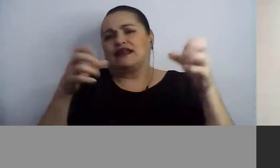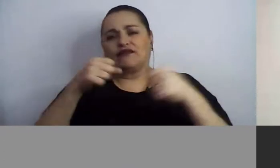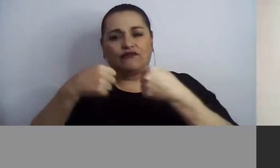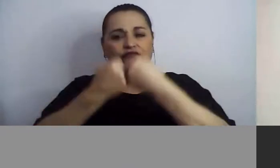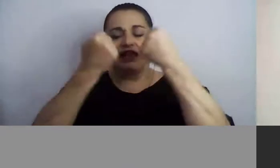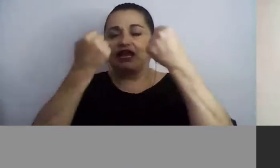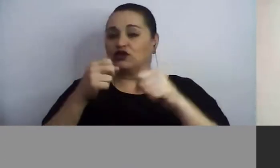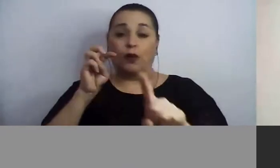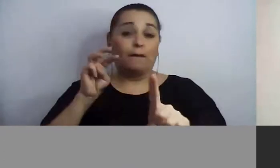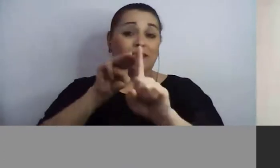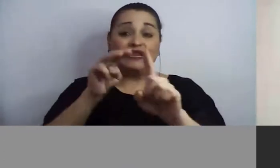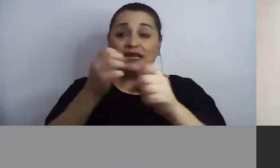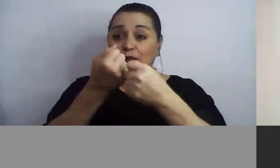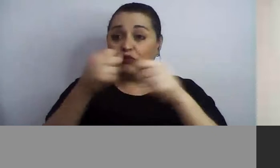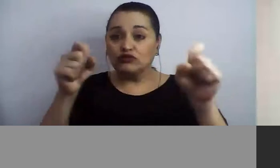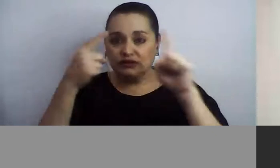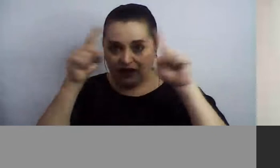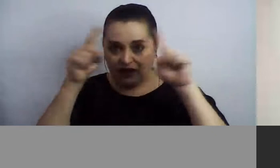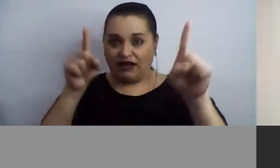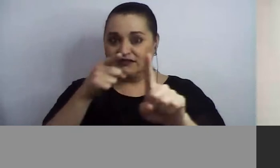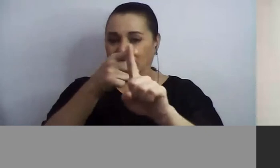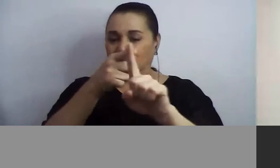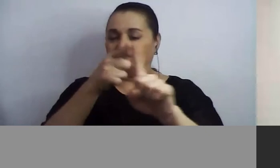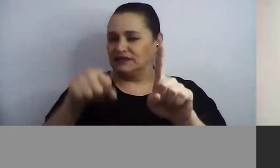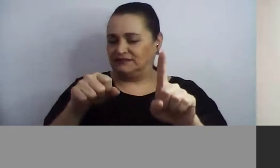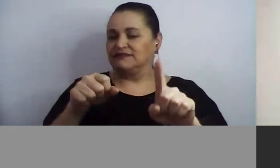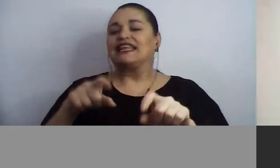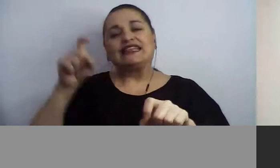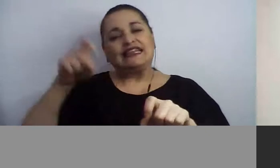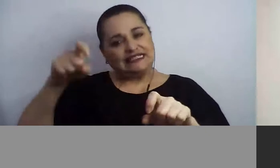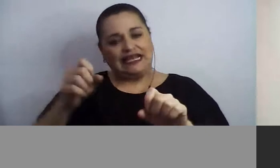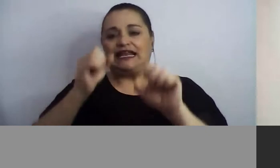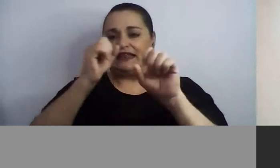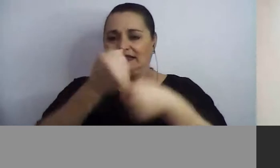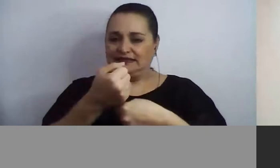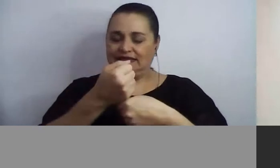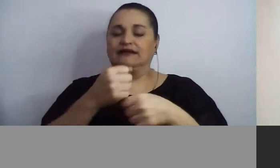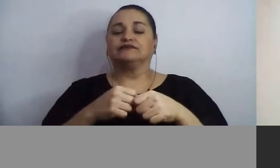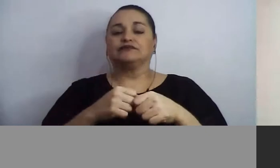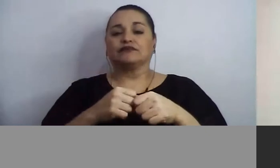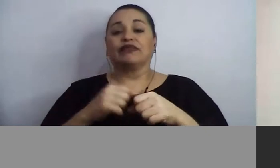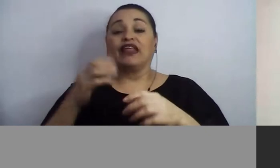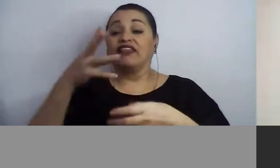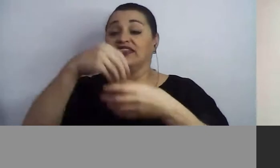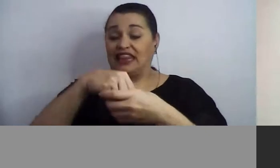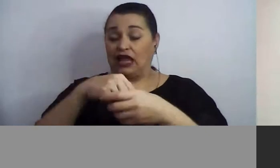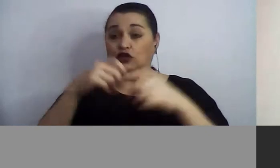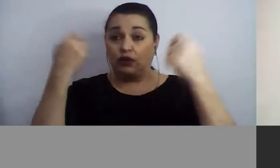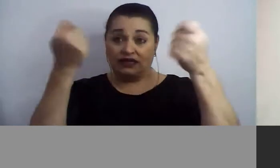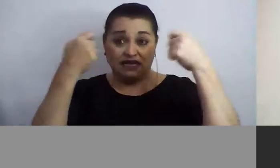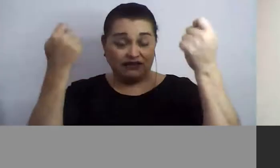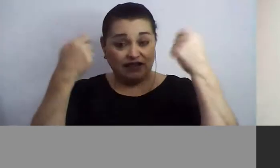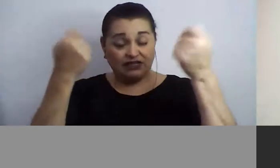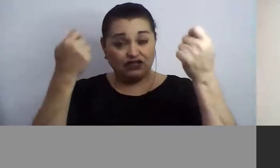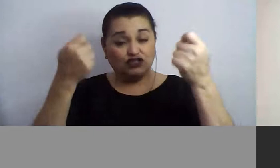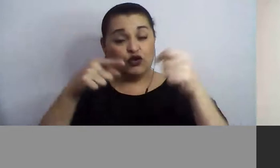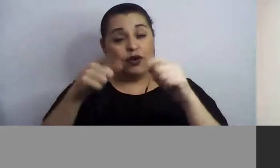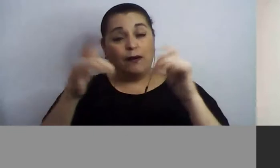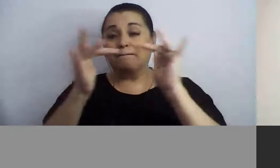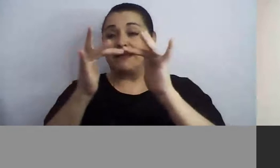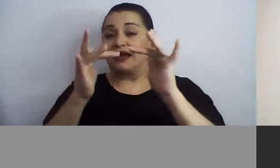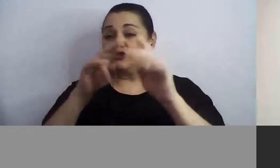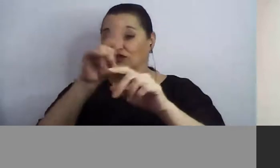es una meta imposible de alcanzar y sí es prescindible de efectuar. Dentro del marco de la conmemoración de dicho pacto